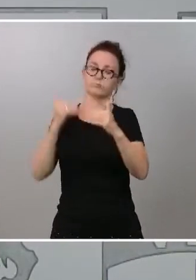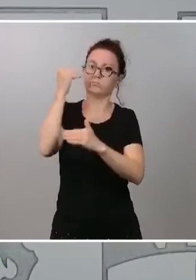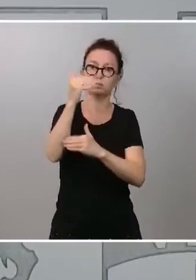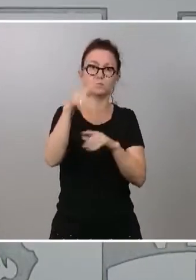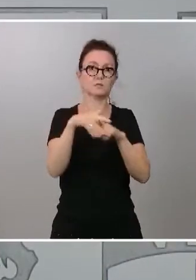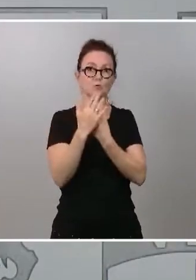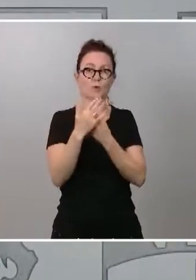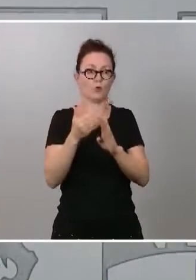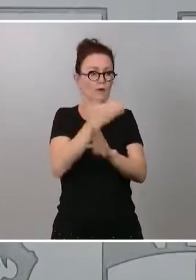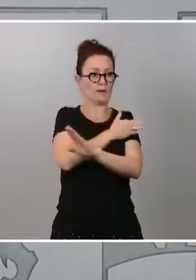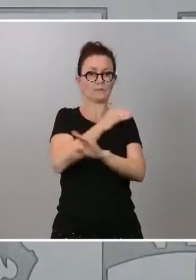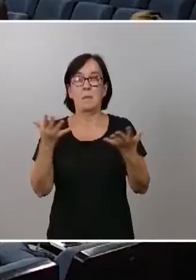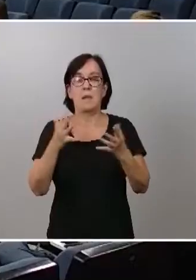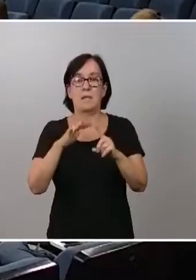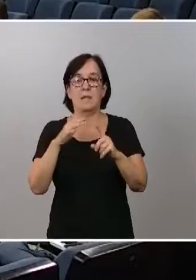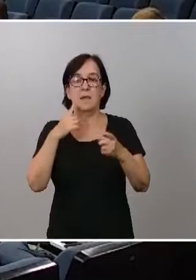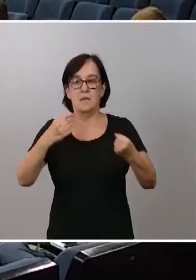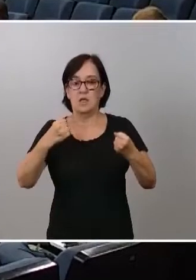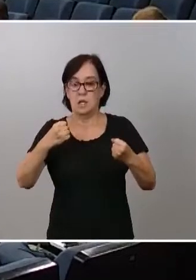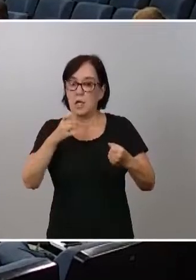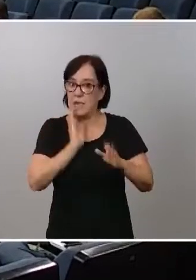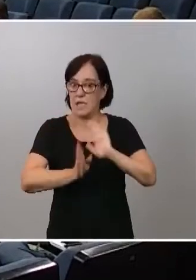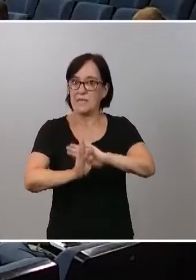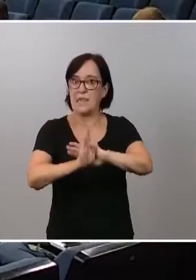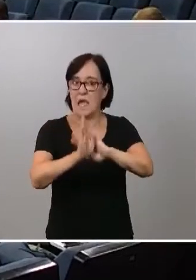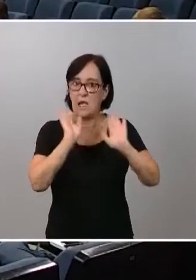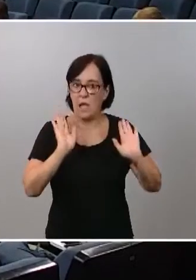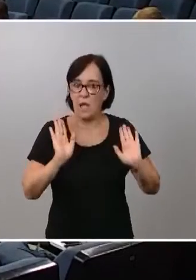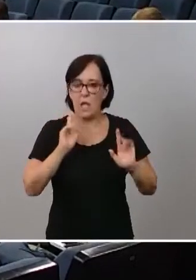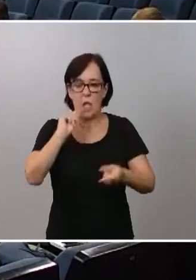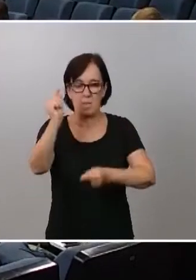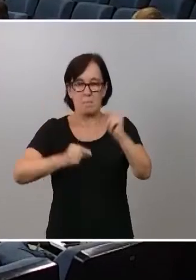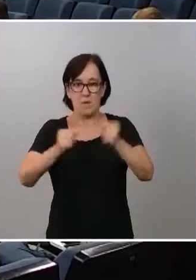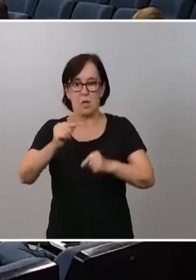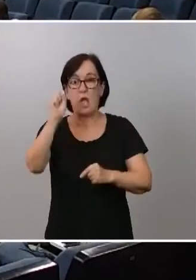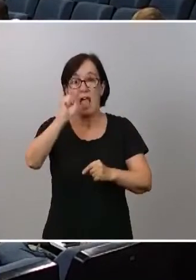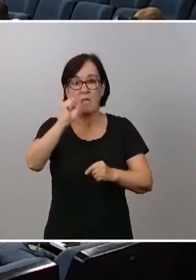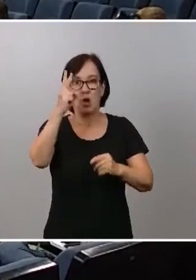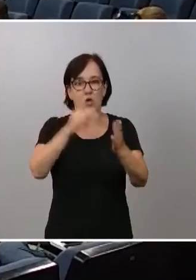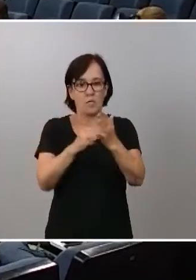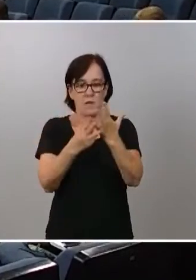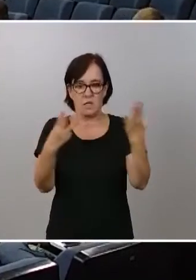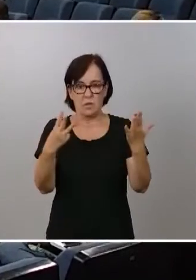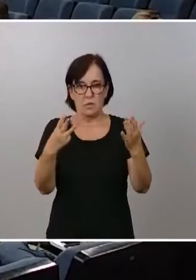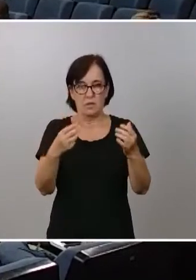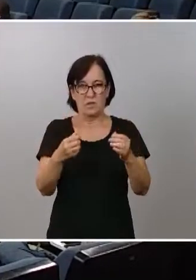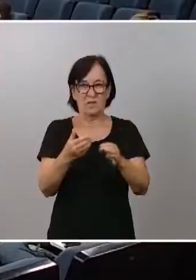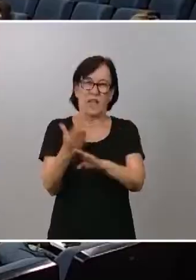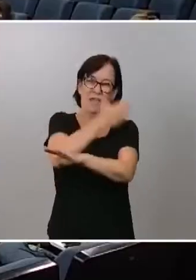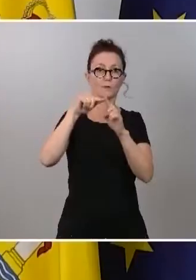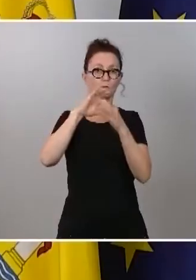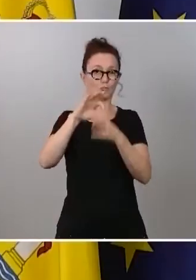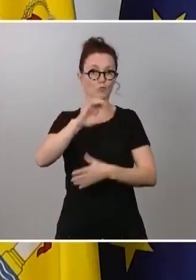economía, además, en mejor forma. De esta manera, el presidente ha insistido en la importancia de fortalecer el diálogo social para construir su